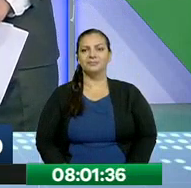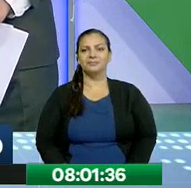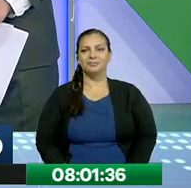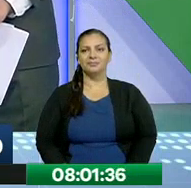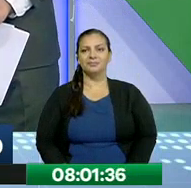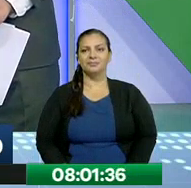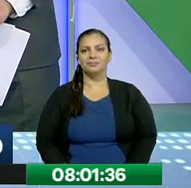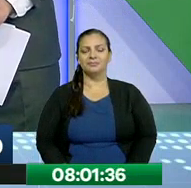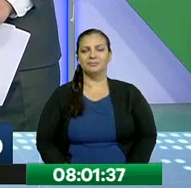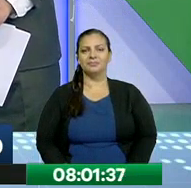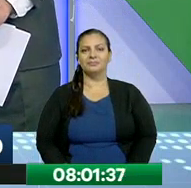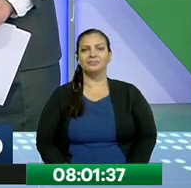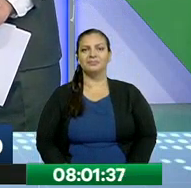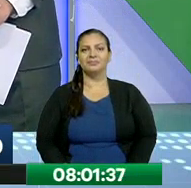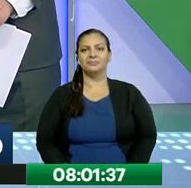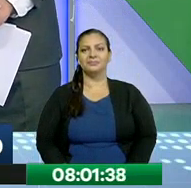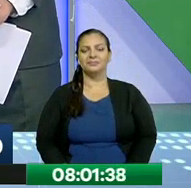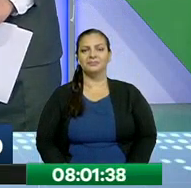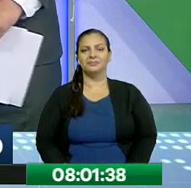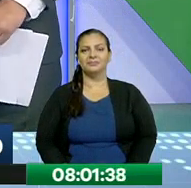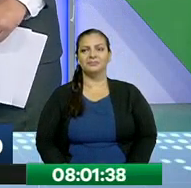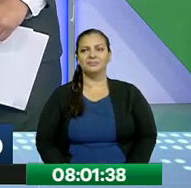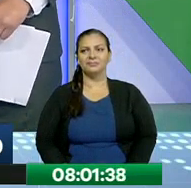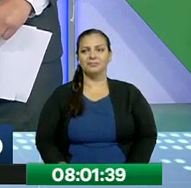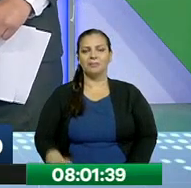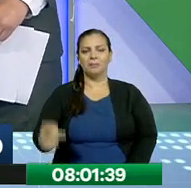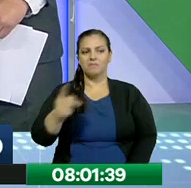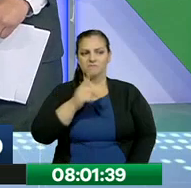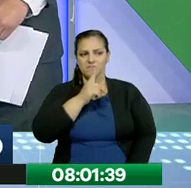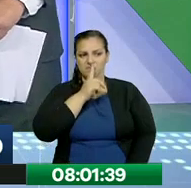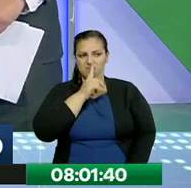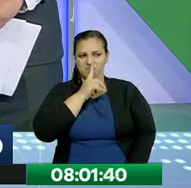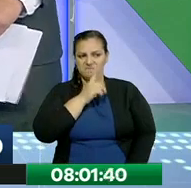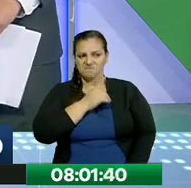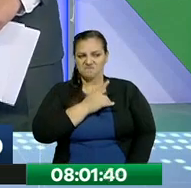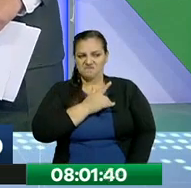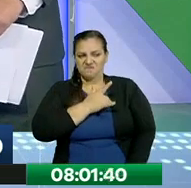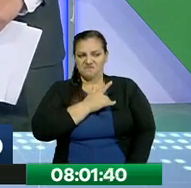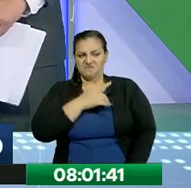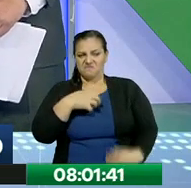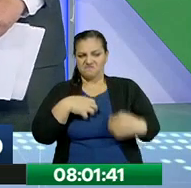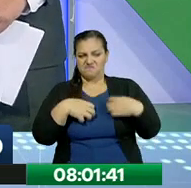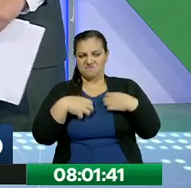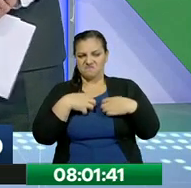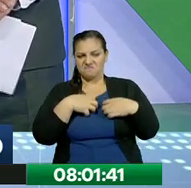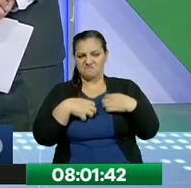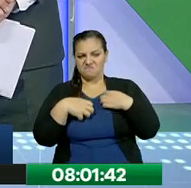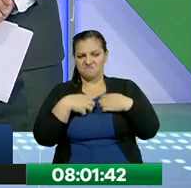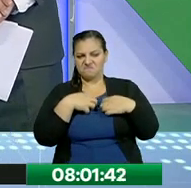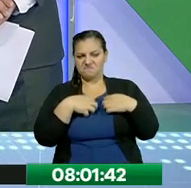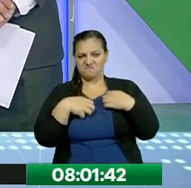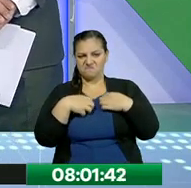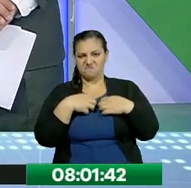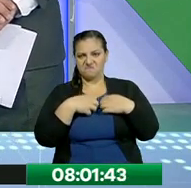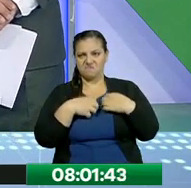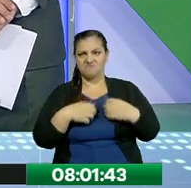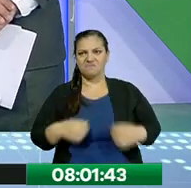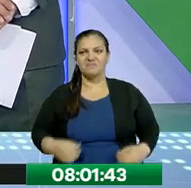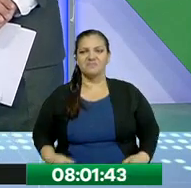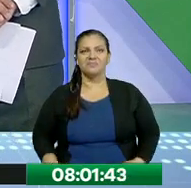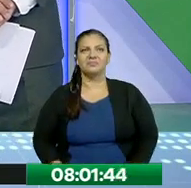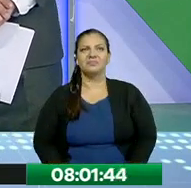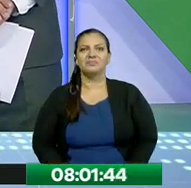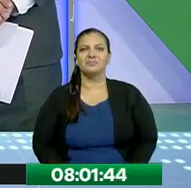Perillero. Oye, no dice nada de eso. Alias el botonero. A ver, espérate que no. A ver, háblame, productor, por favor.